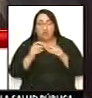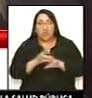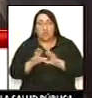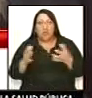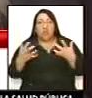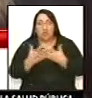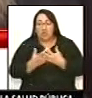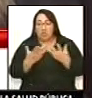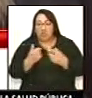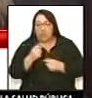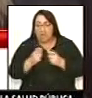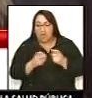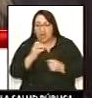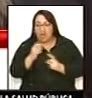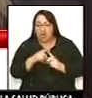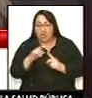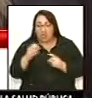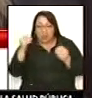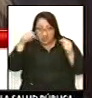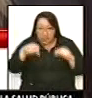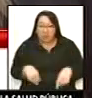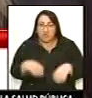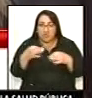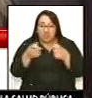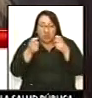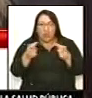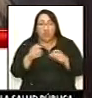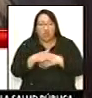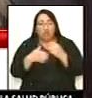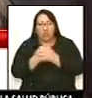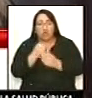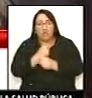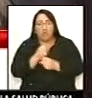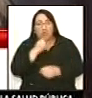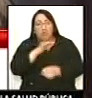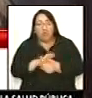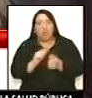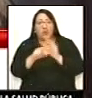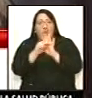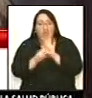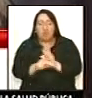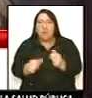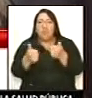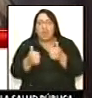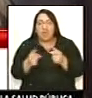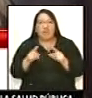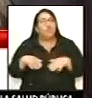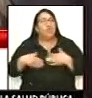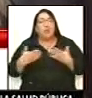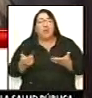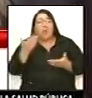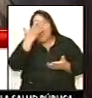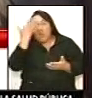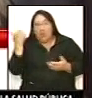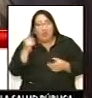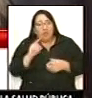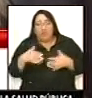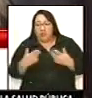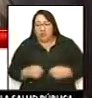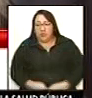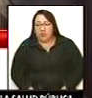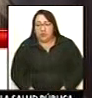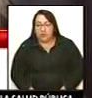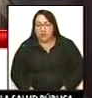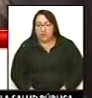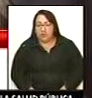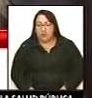un control donde la Contraloría está presente en la toma de decisiones y en el cumplimiento de la norma, y eso no puede ser obviado en la norma de desarrollo,